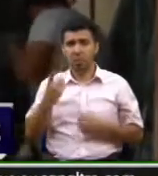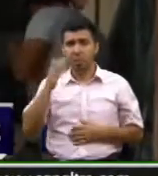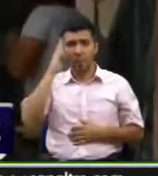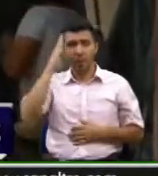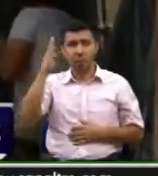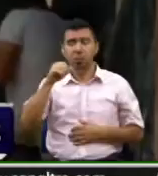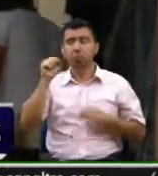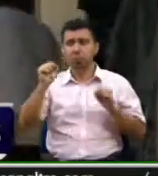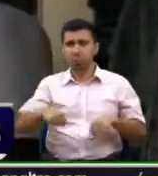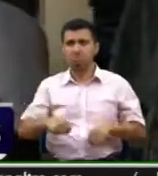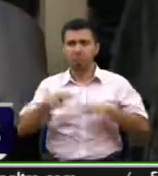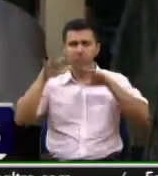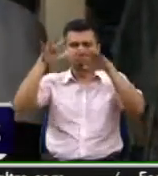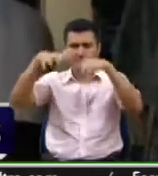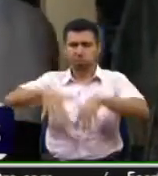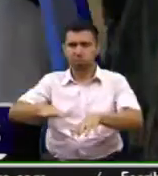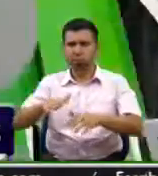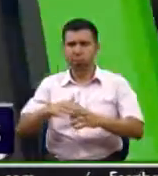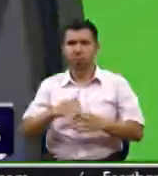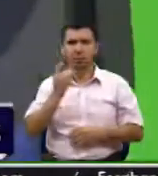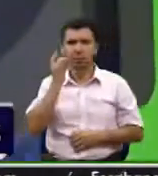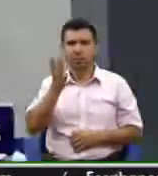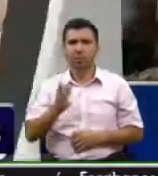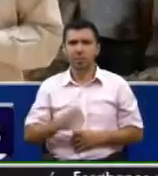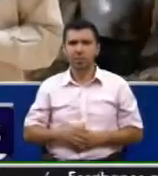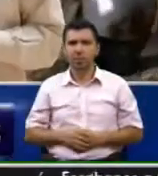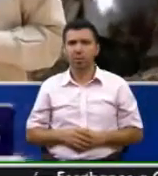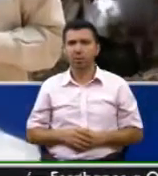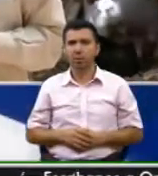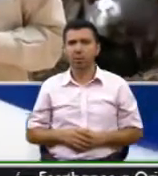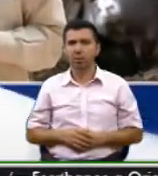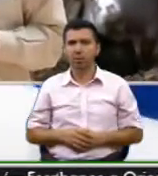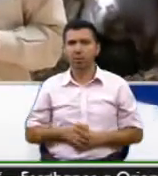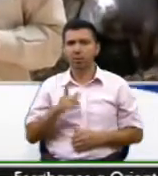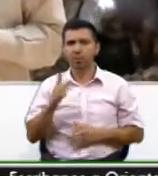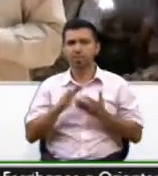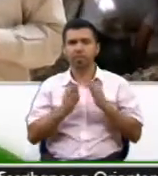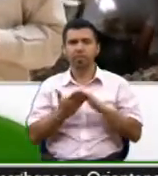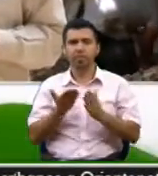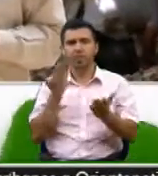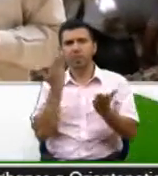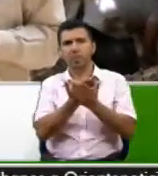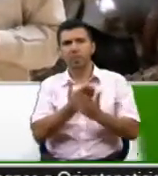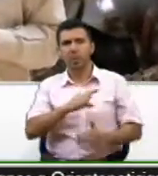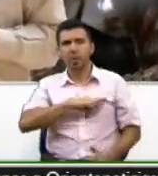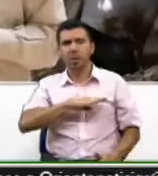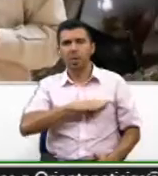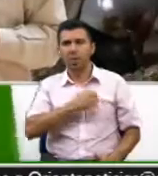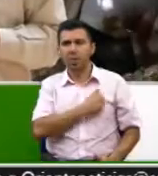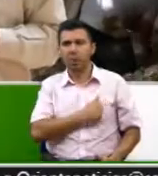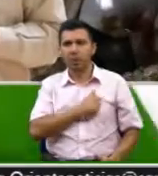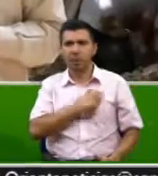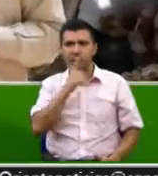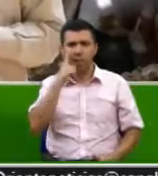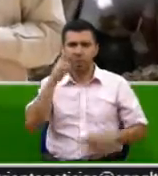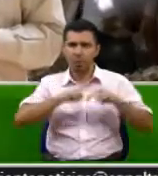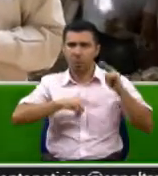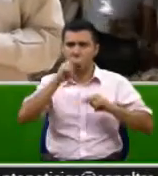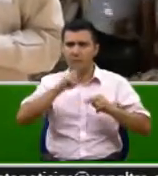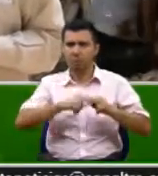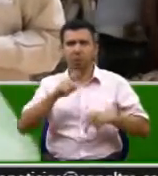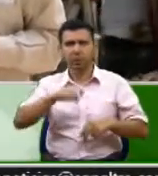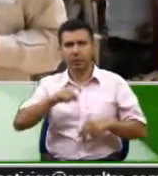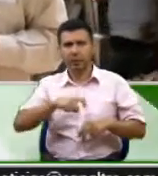avalancha podría resultar en una tragedia. Por esta situación, la comunidad le ha solicitado a la alcaldía de Florida Blanca la construcción de un